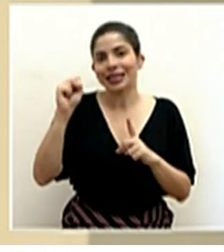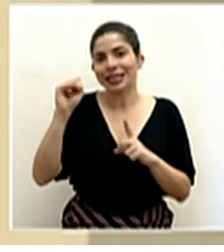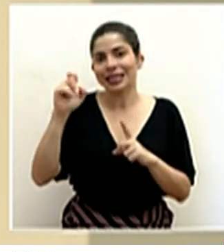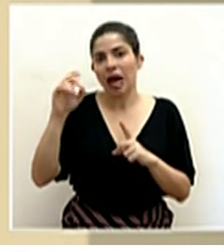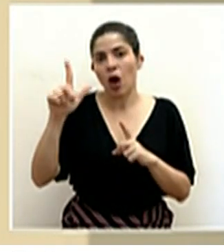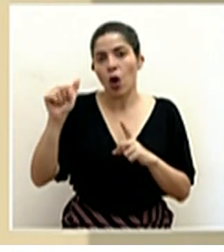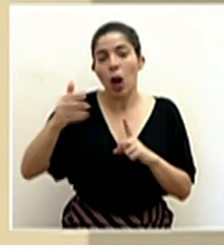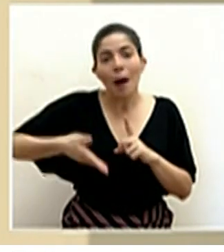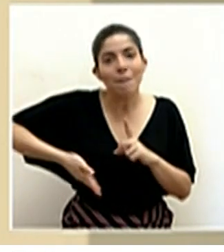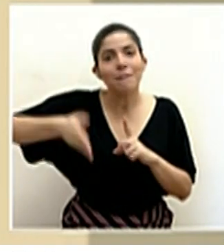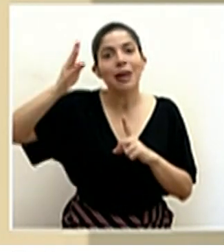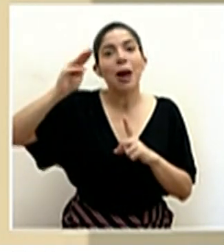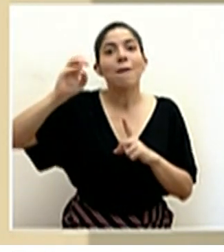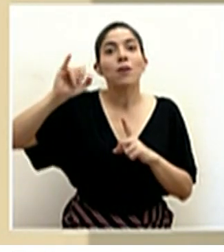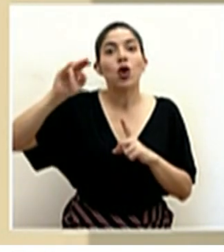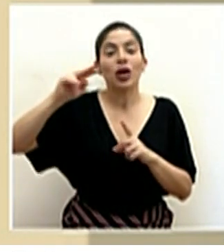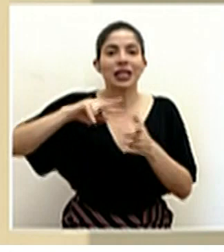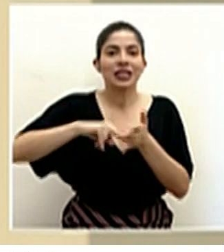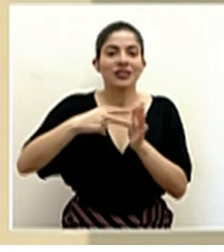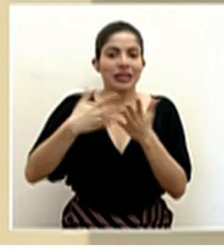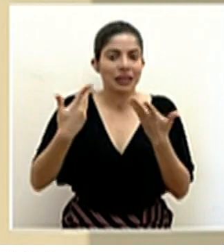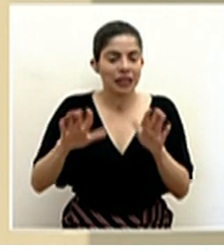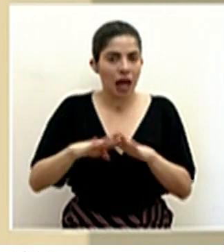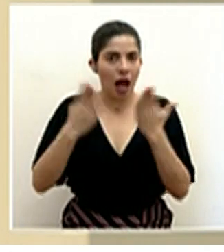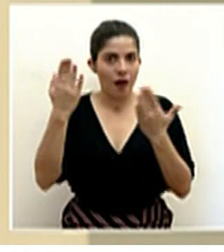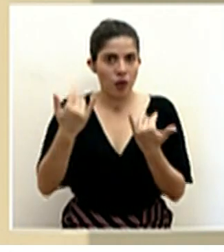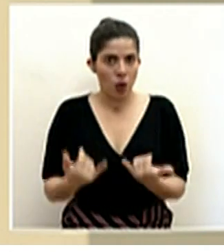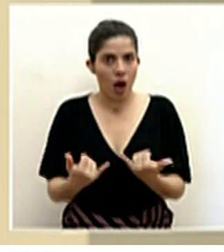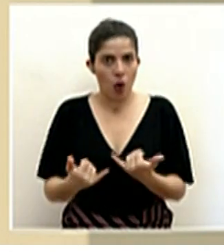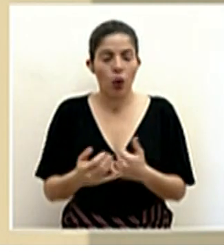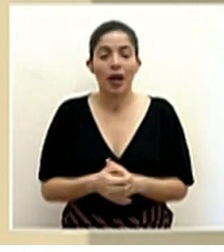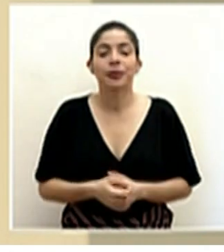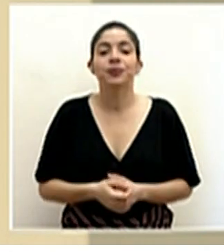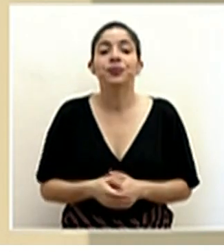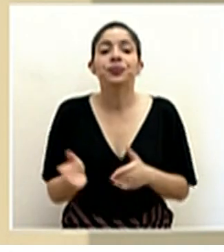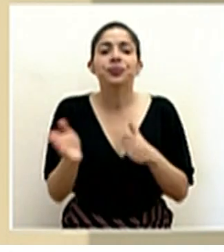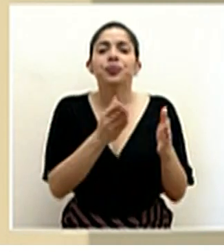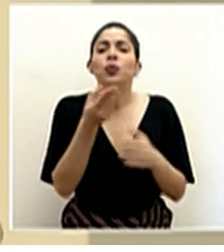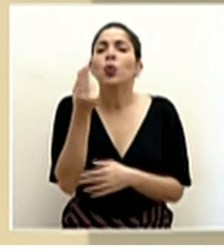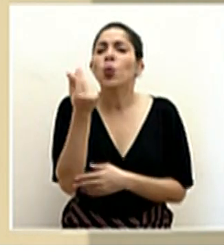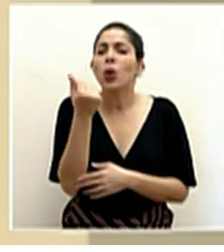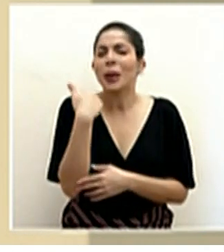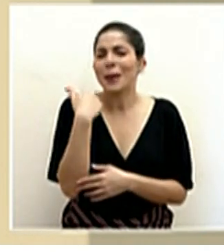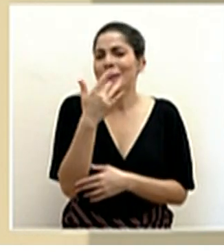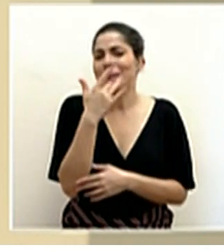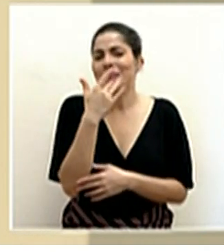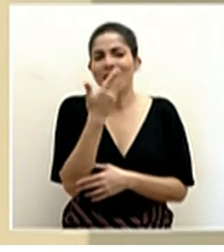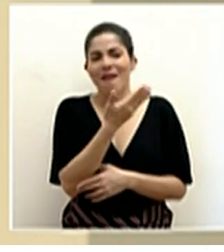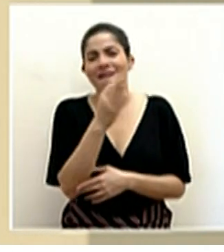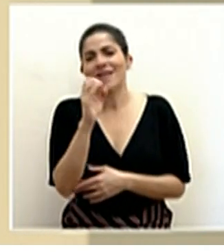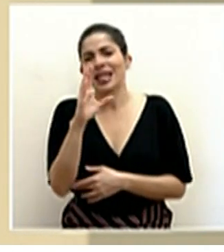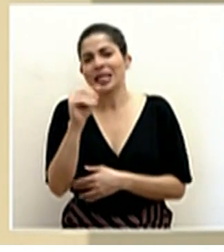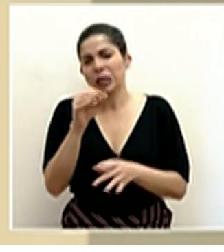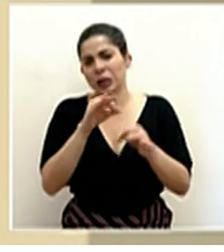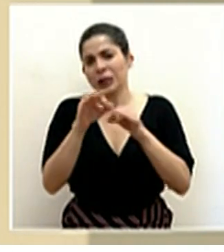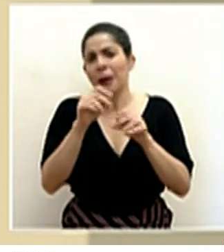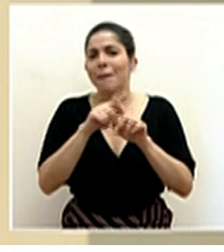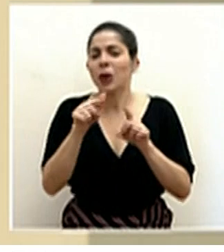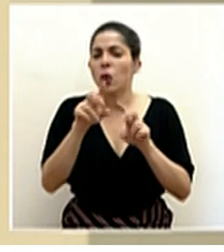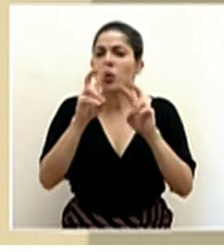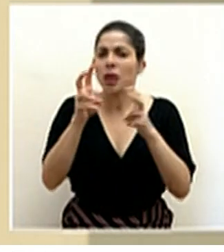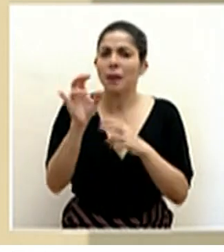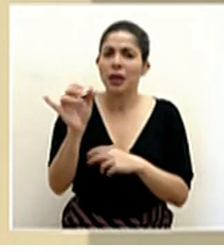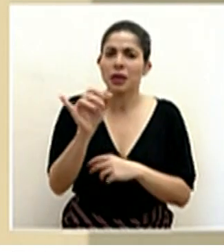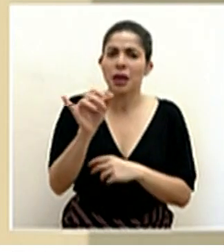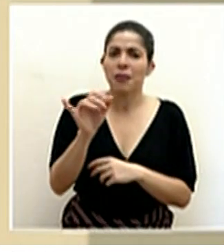momentos, así que esa ruta ya se abrió. En cuanto a los costos, prefiero que don Francisco Quiroz detalle, pero es un tema